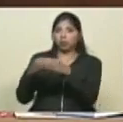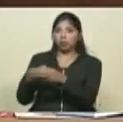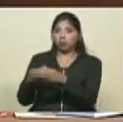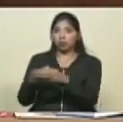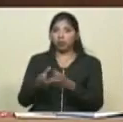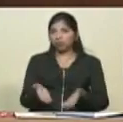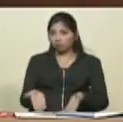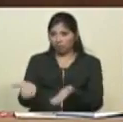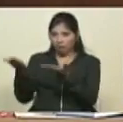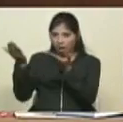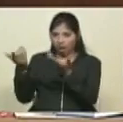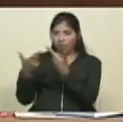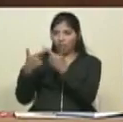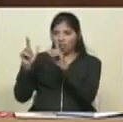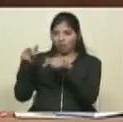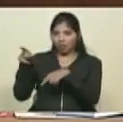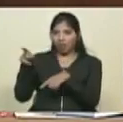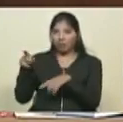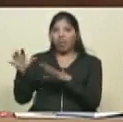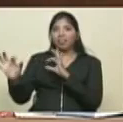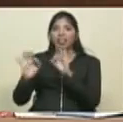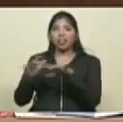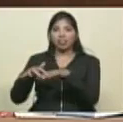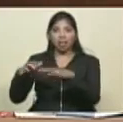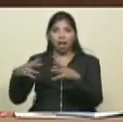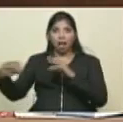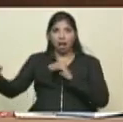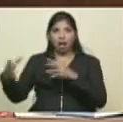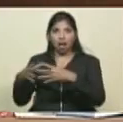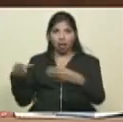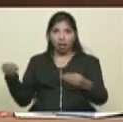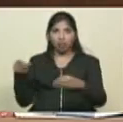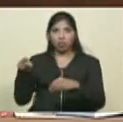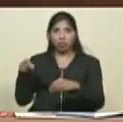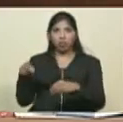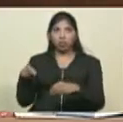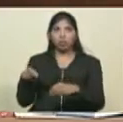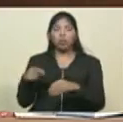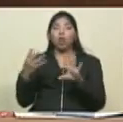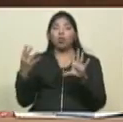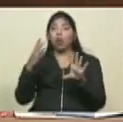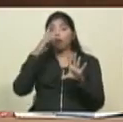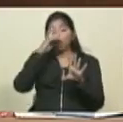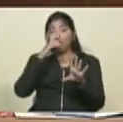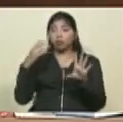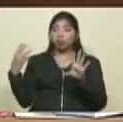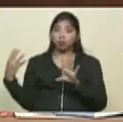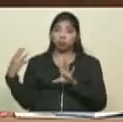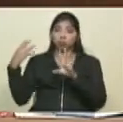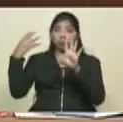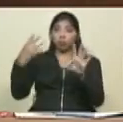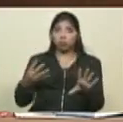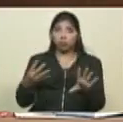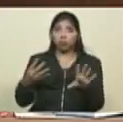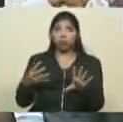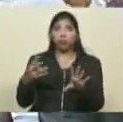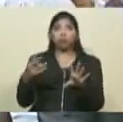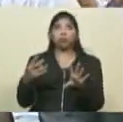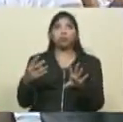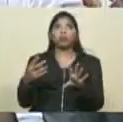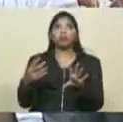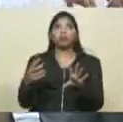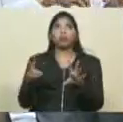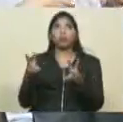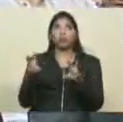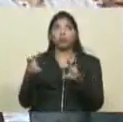a una actividad de conmemoración, celebración y homenaje a los 9 años de la conformación de la juventud